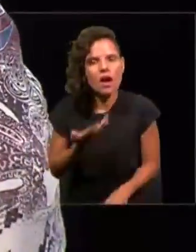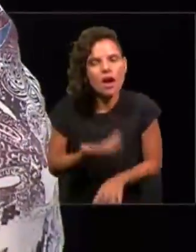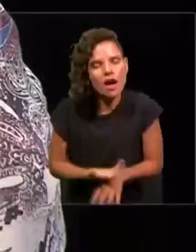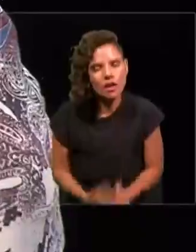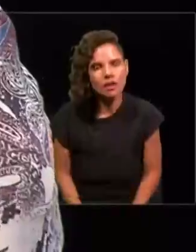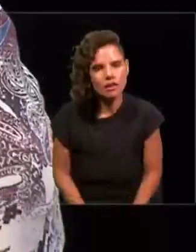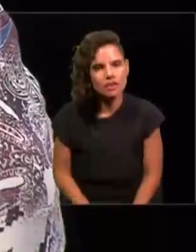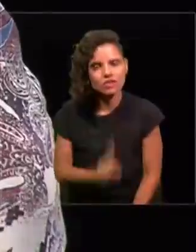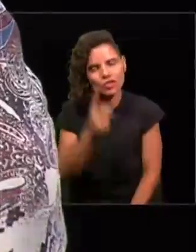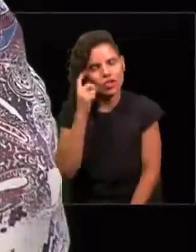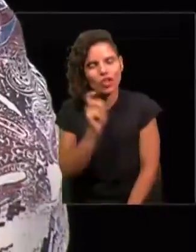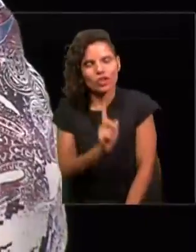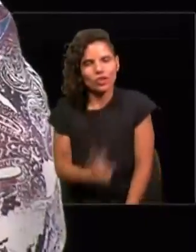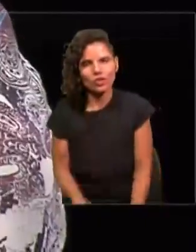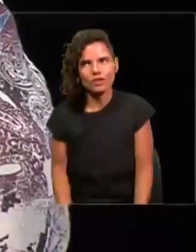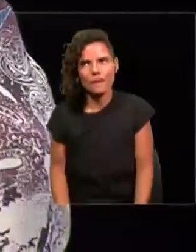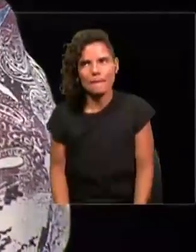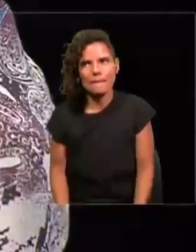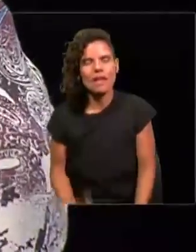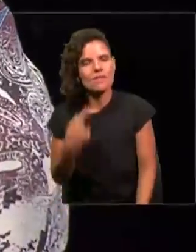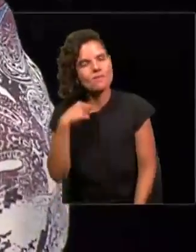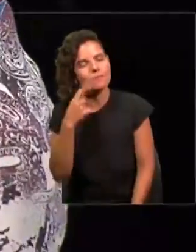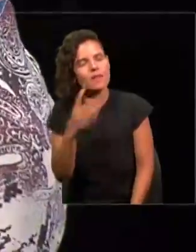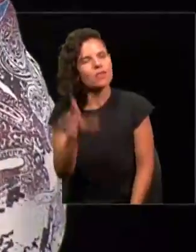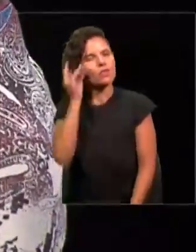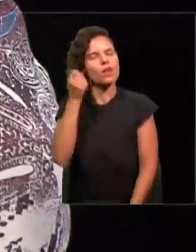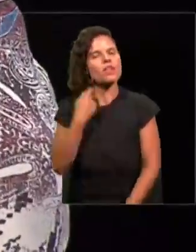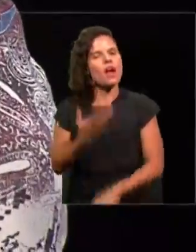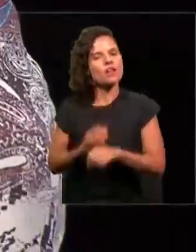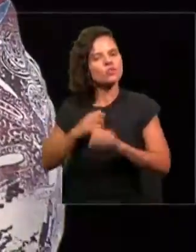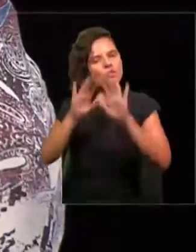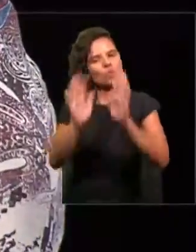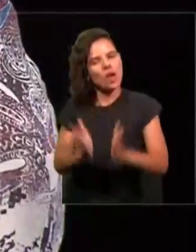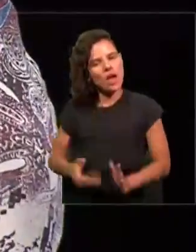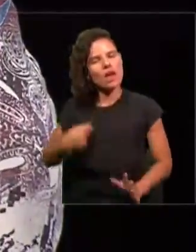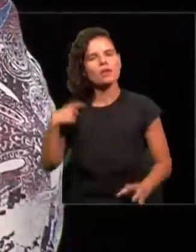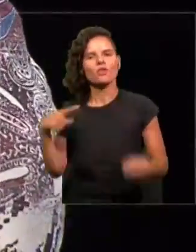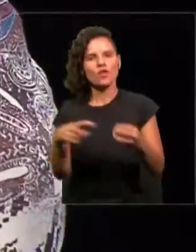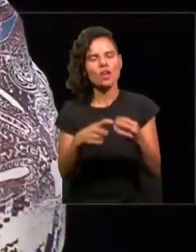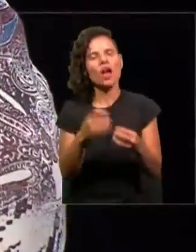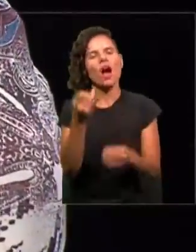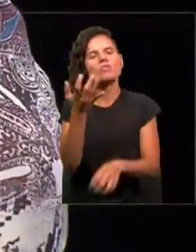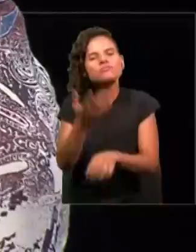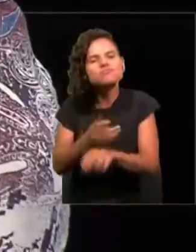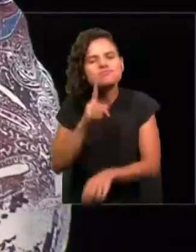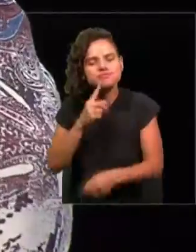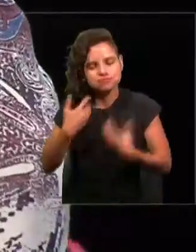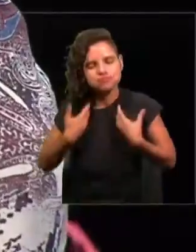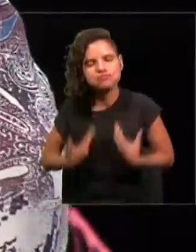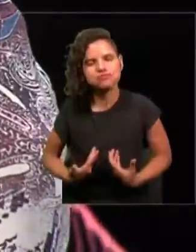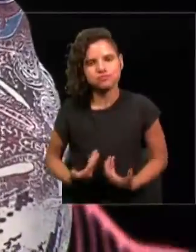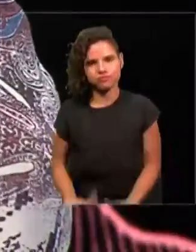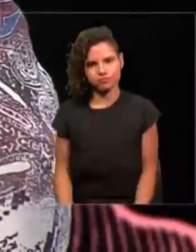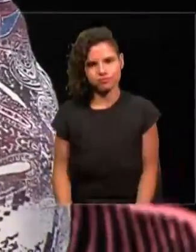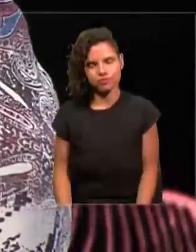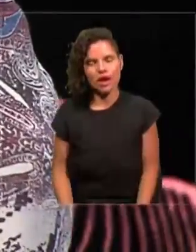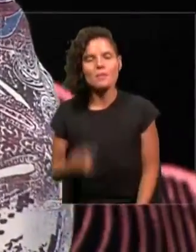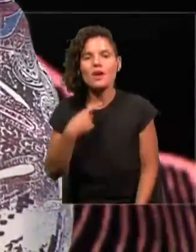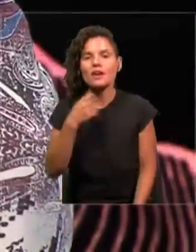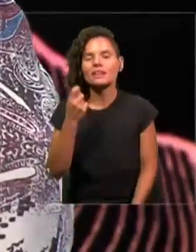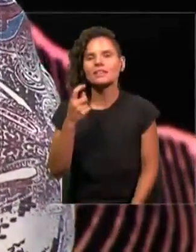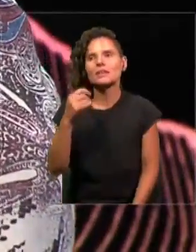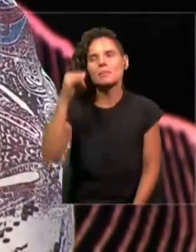y veo que lo bio es lo bio. Pero fíjense lo que también quiero decir, perdón por